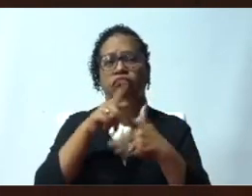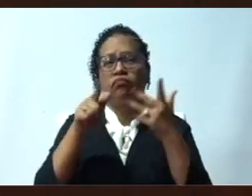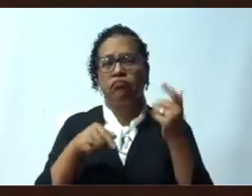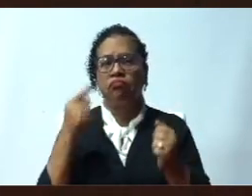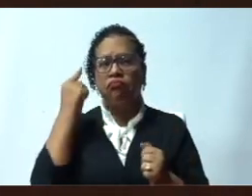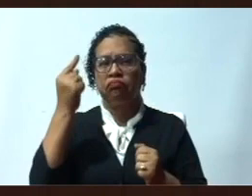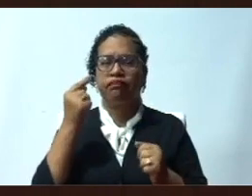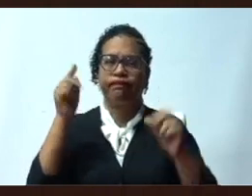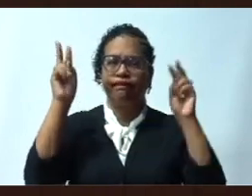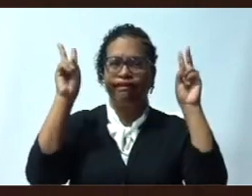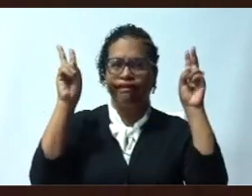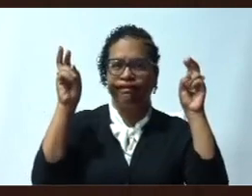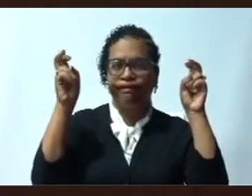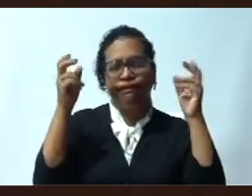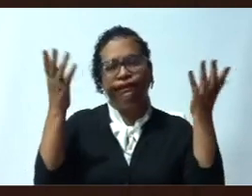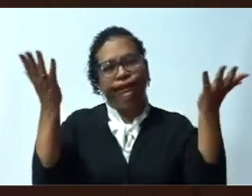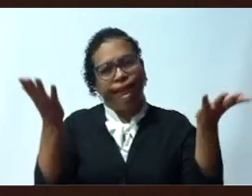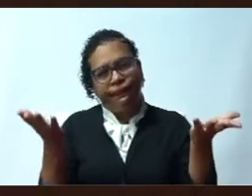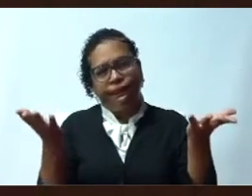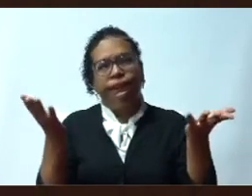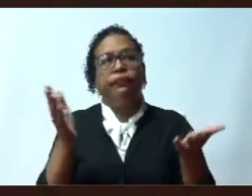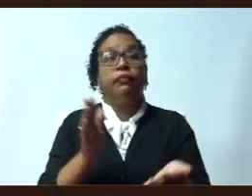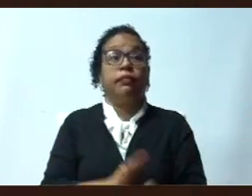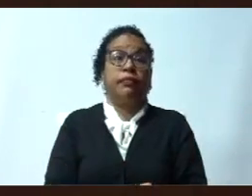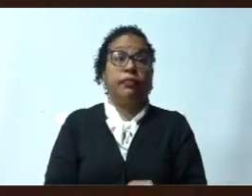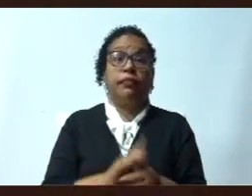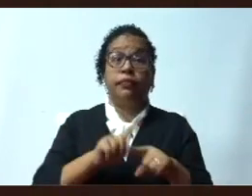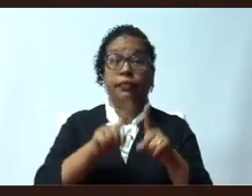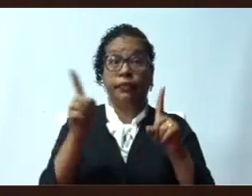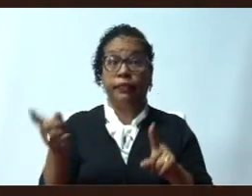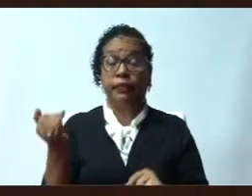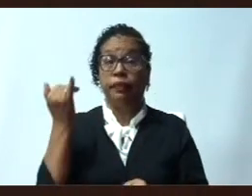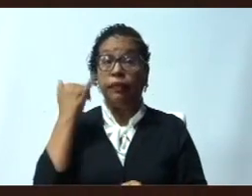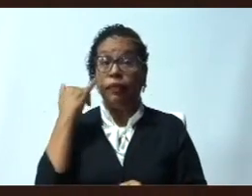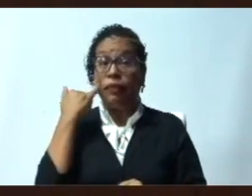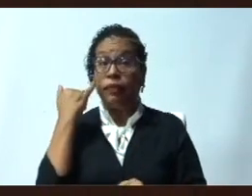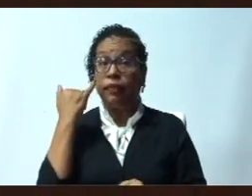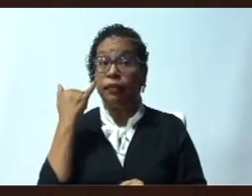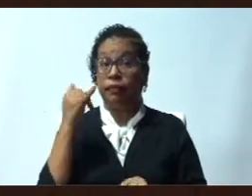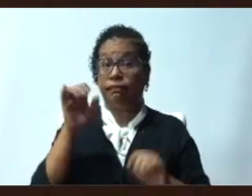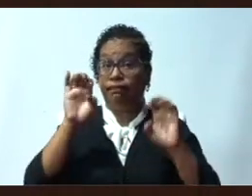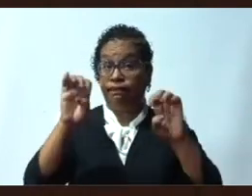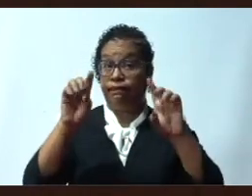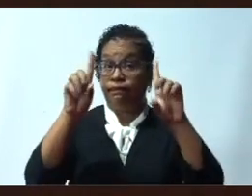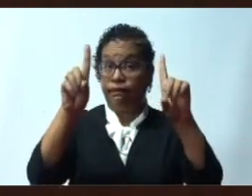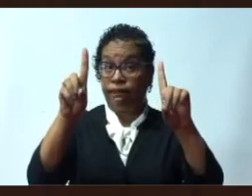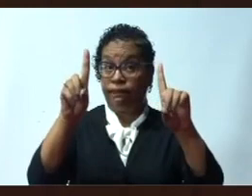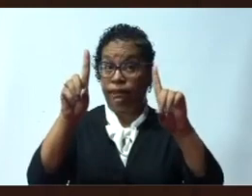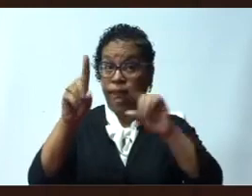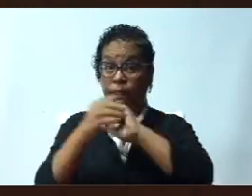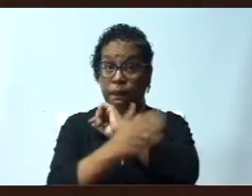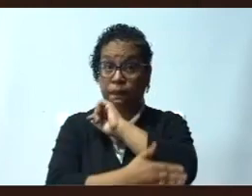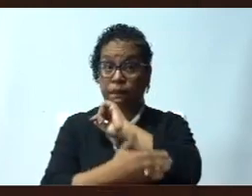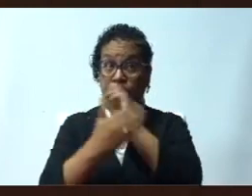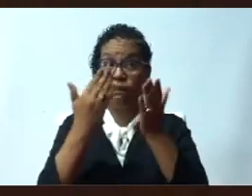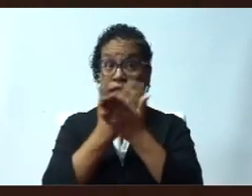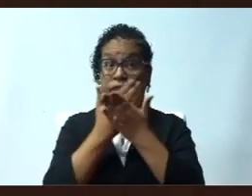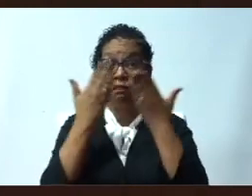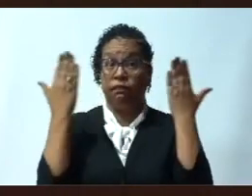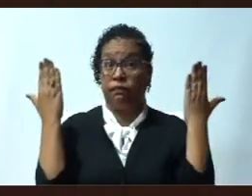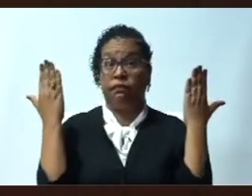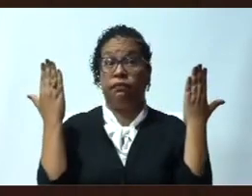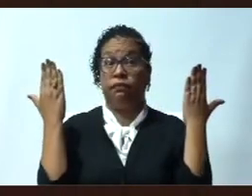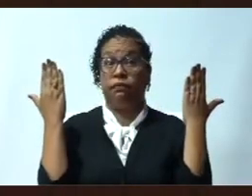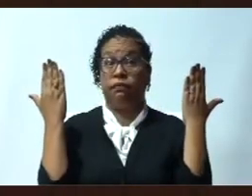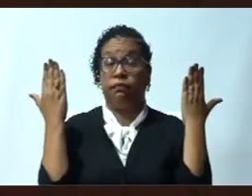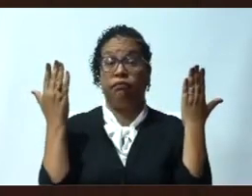pero un país sin educación no progresa y seríamos siempre esclavos de la